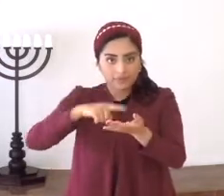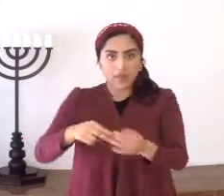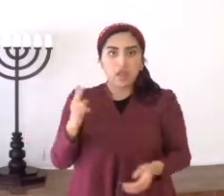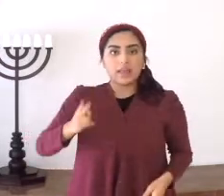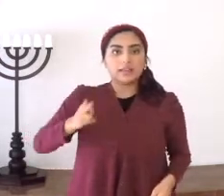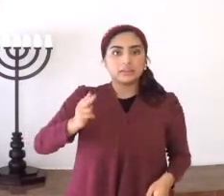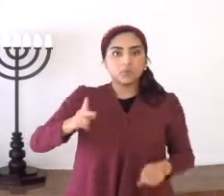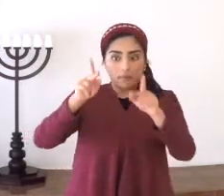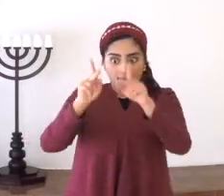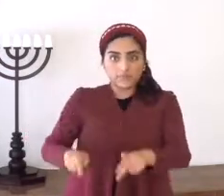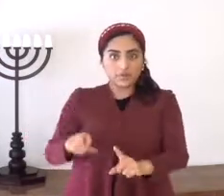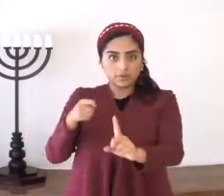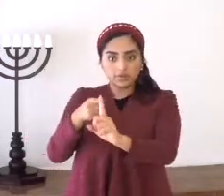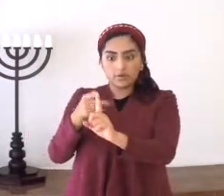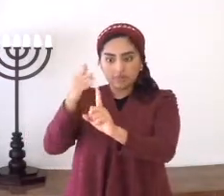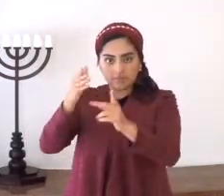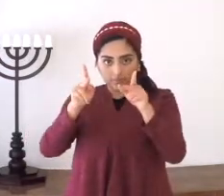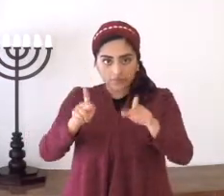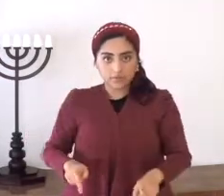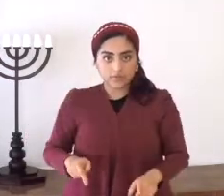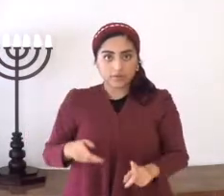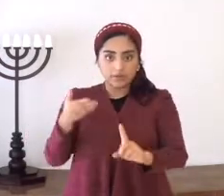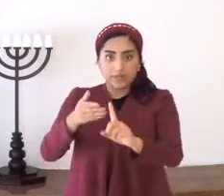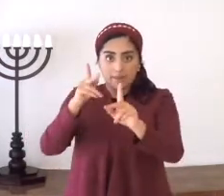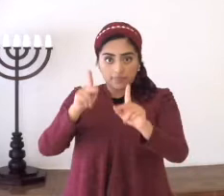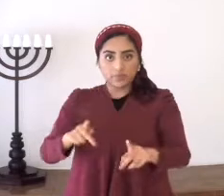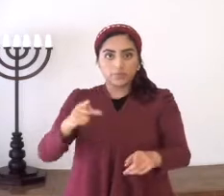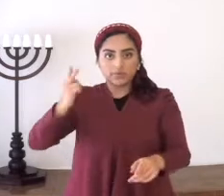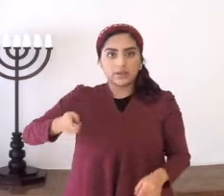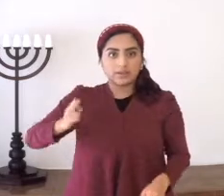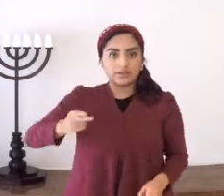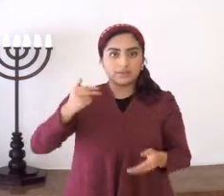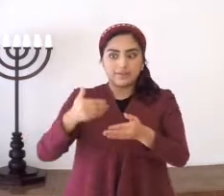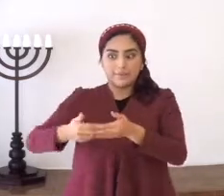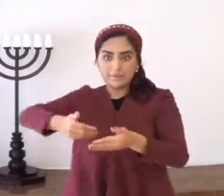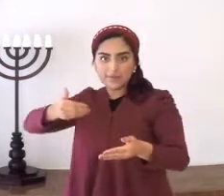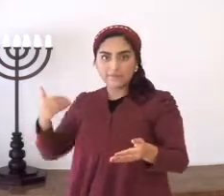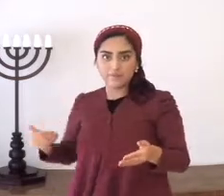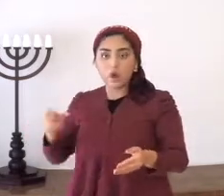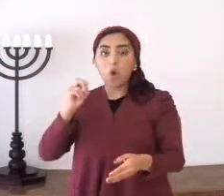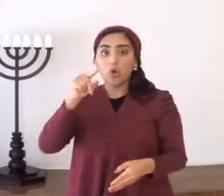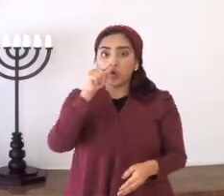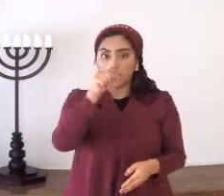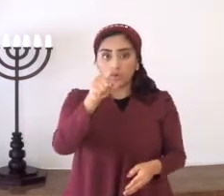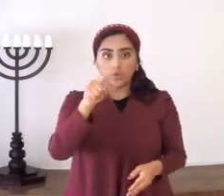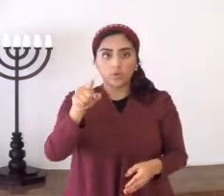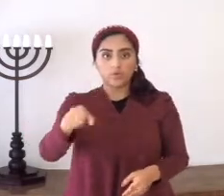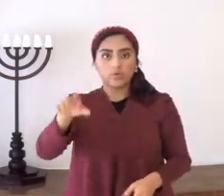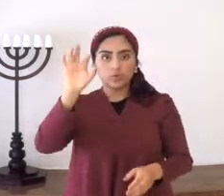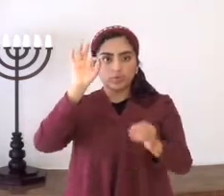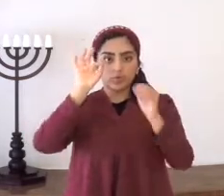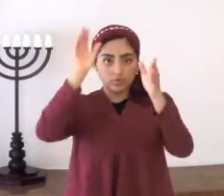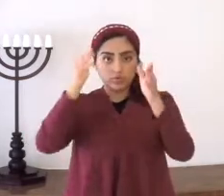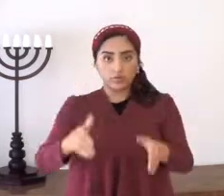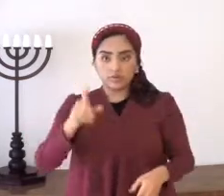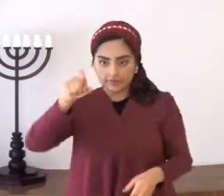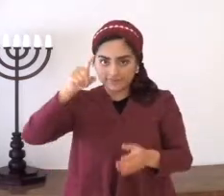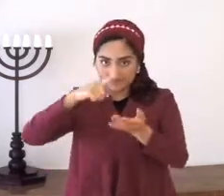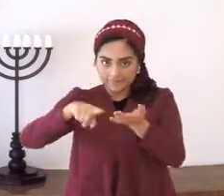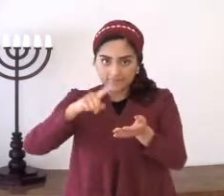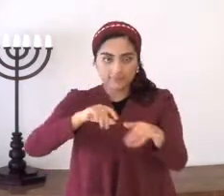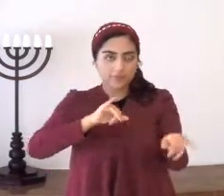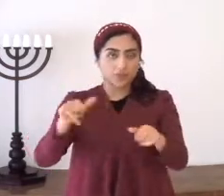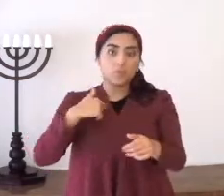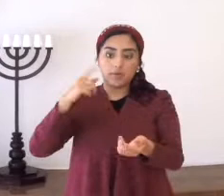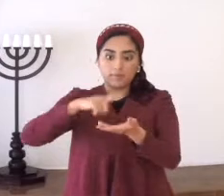pero es más allá. Yo tengo que revisar el historial de ese congregante, o tu amado